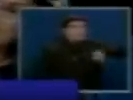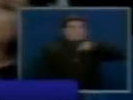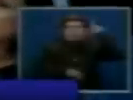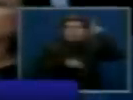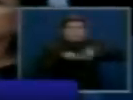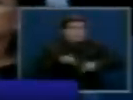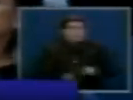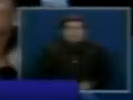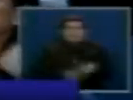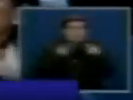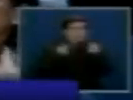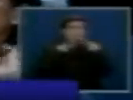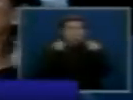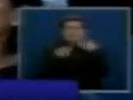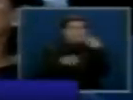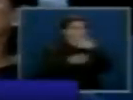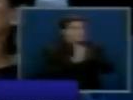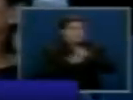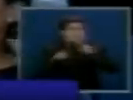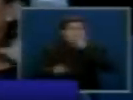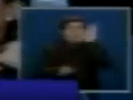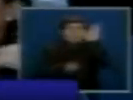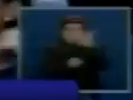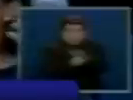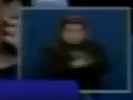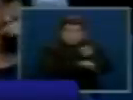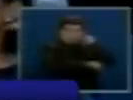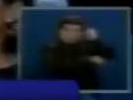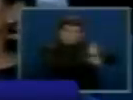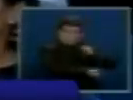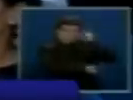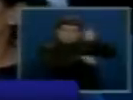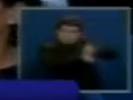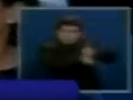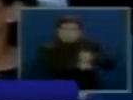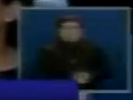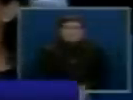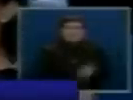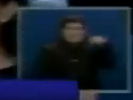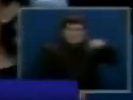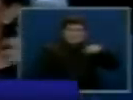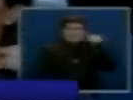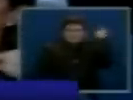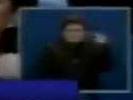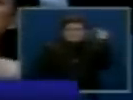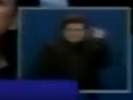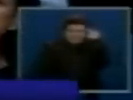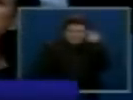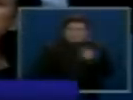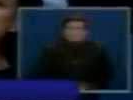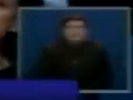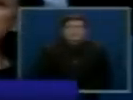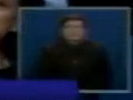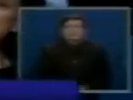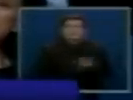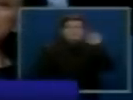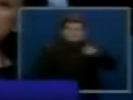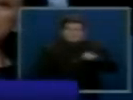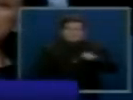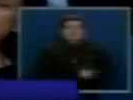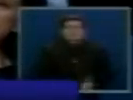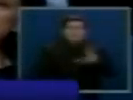a improvisar. Pero el compromiso de implementarla en el transcurso de esta administración es